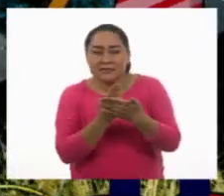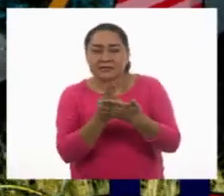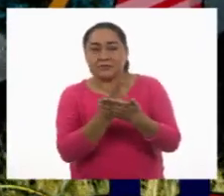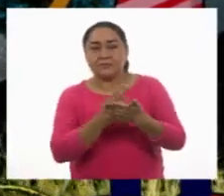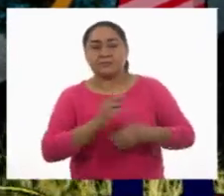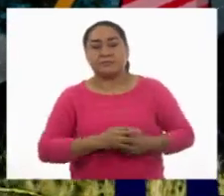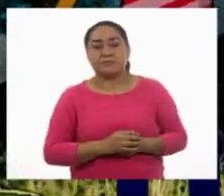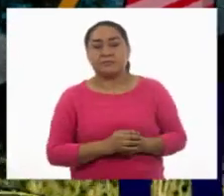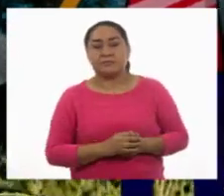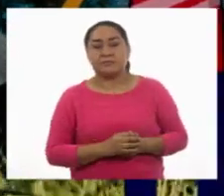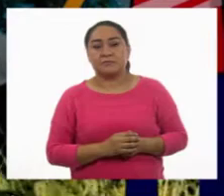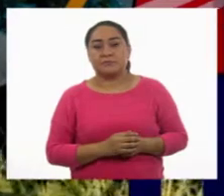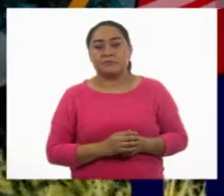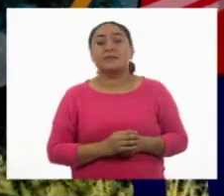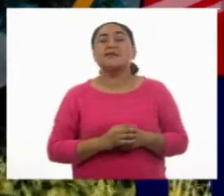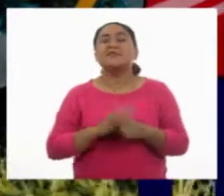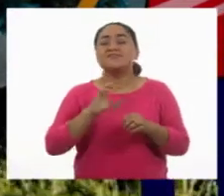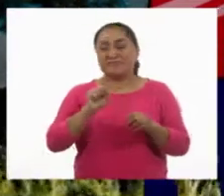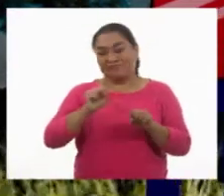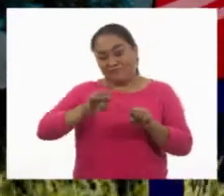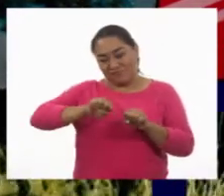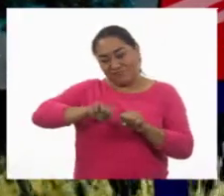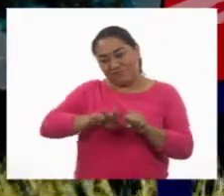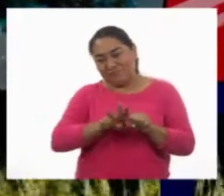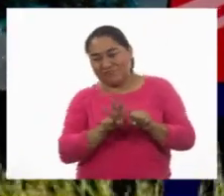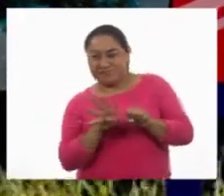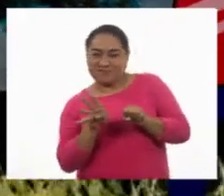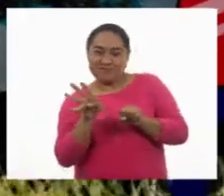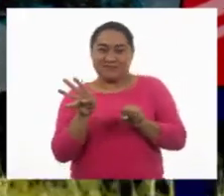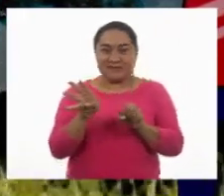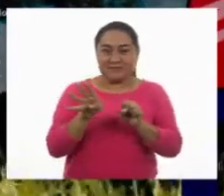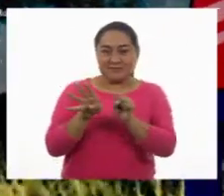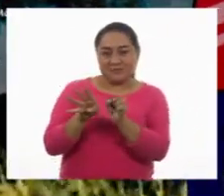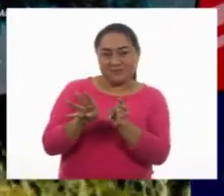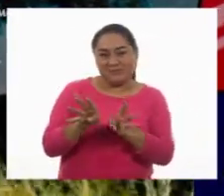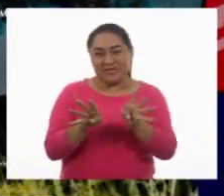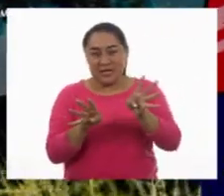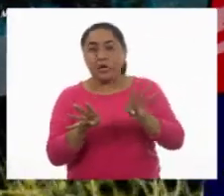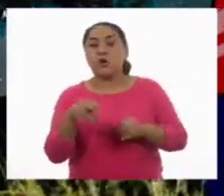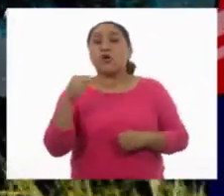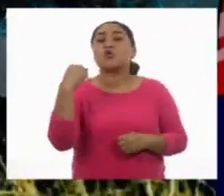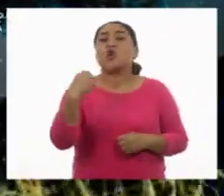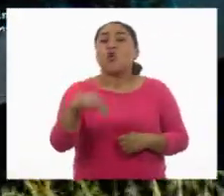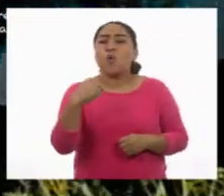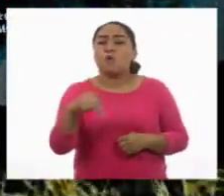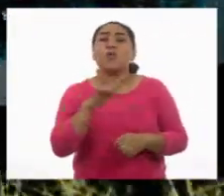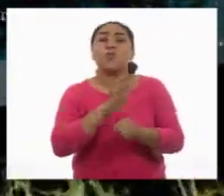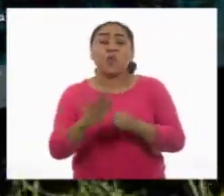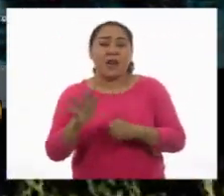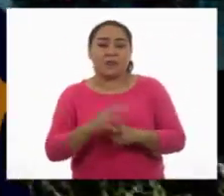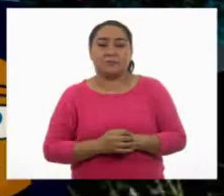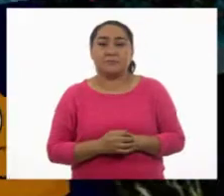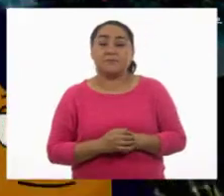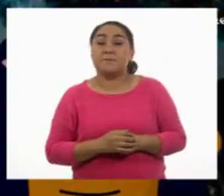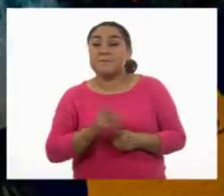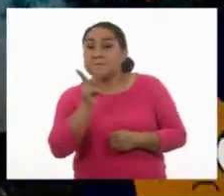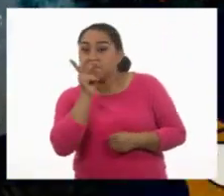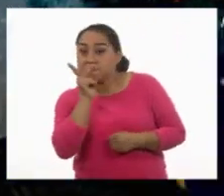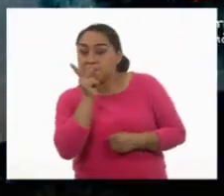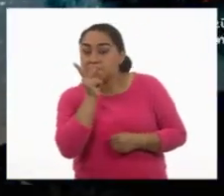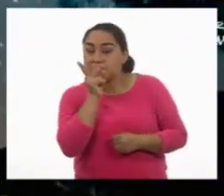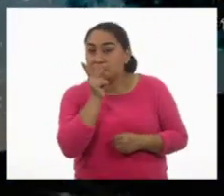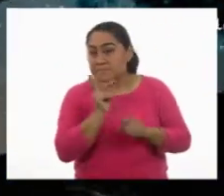que haya dos ramas de las cuales se desprenden los nombres de tu papá y de tu